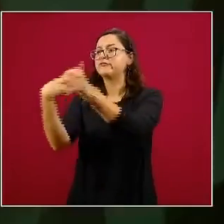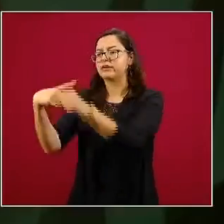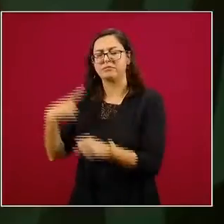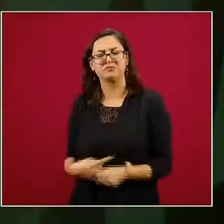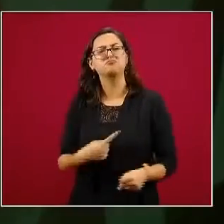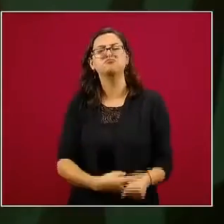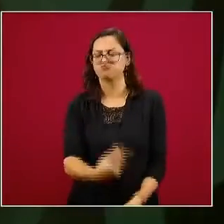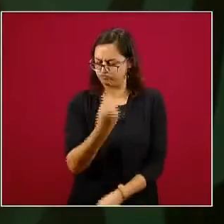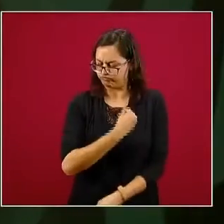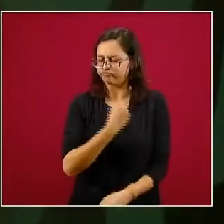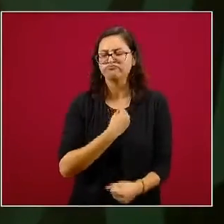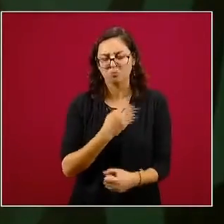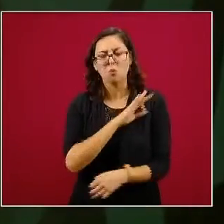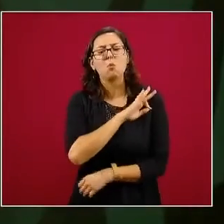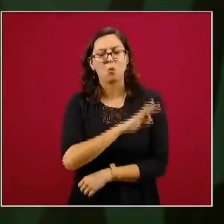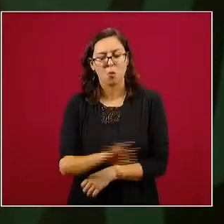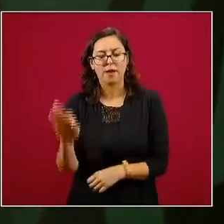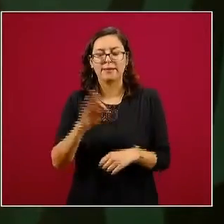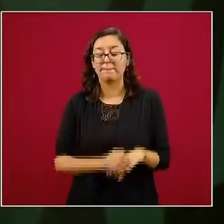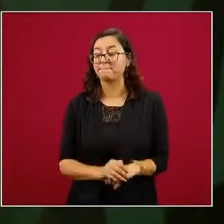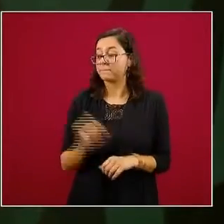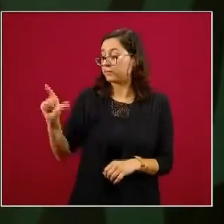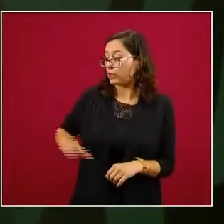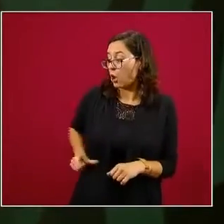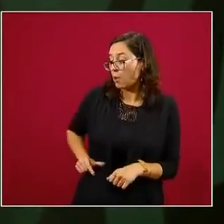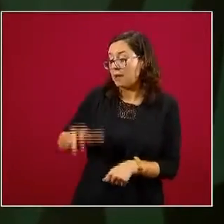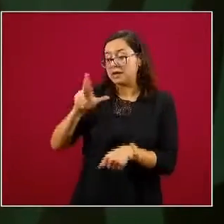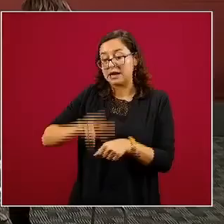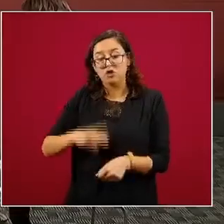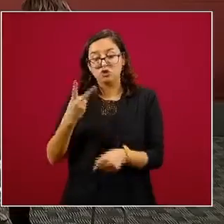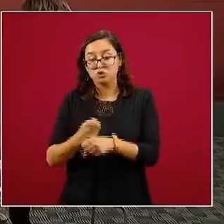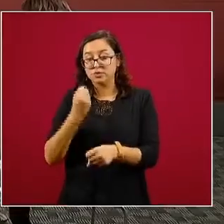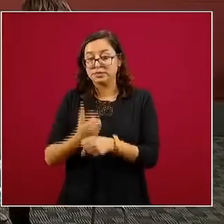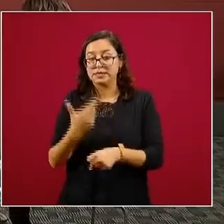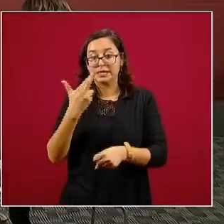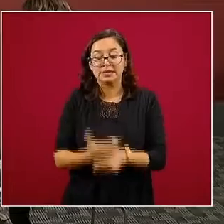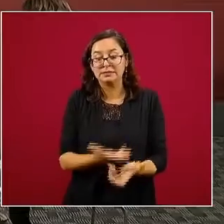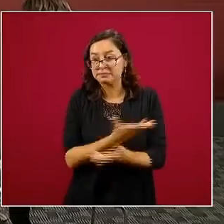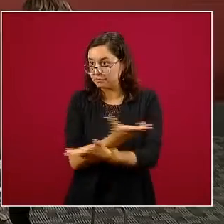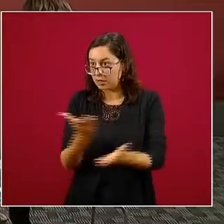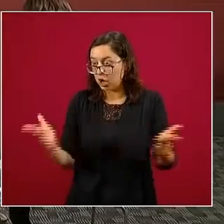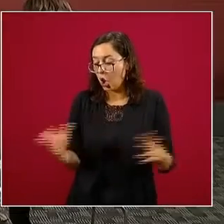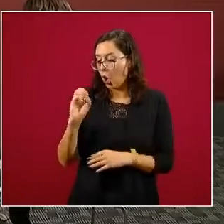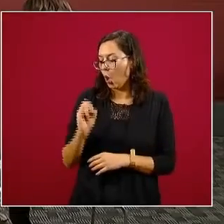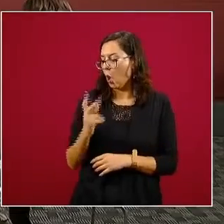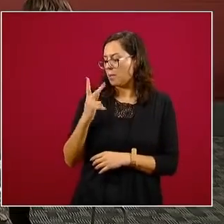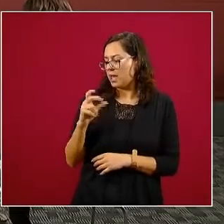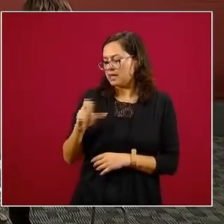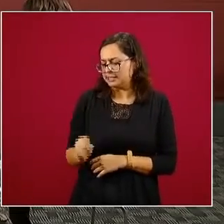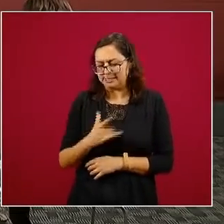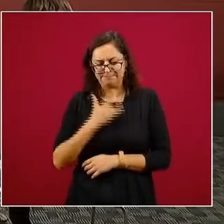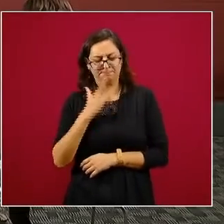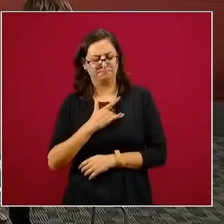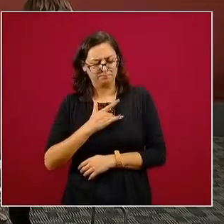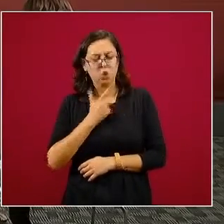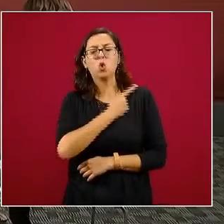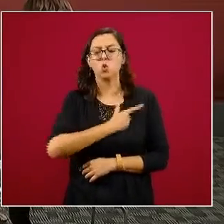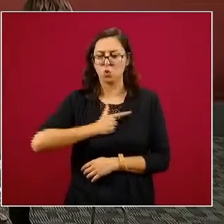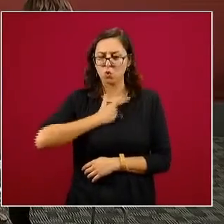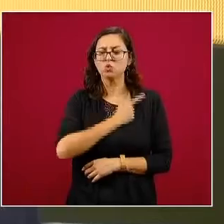contagiarse. Además, y ahí está la importancia fundamental de la promoción de la salud, se puede ser más